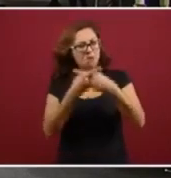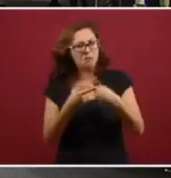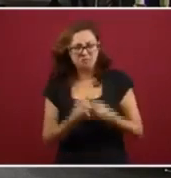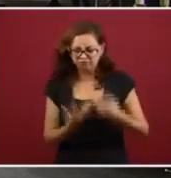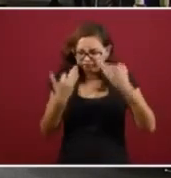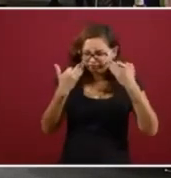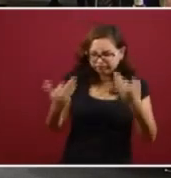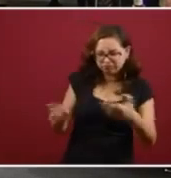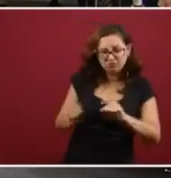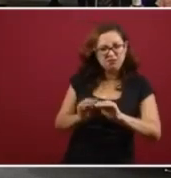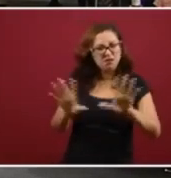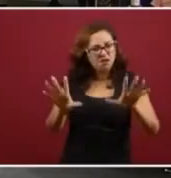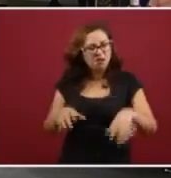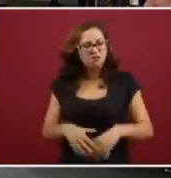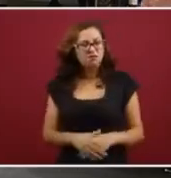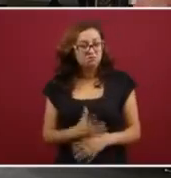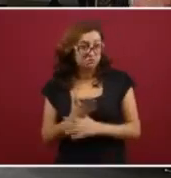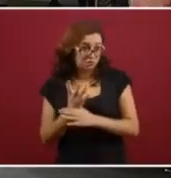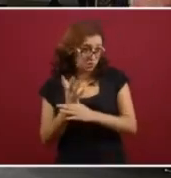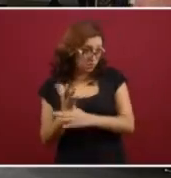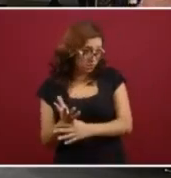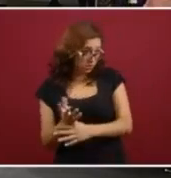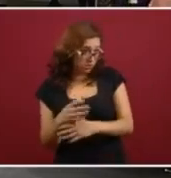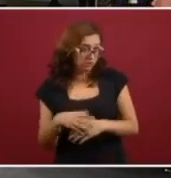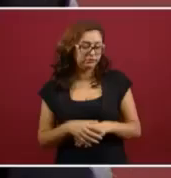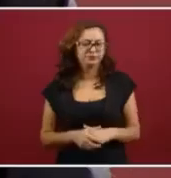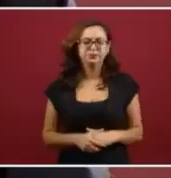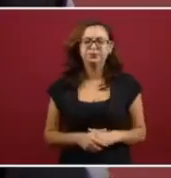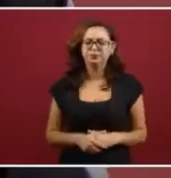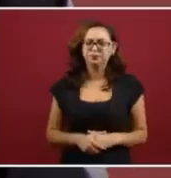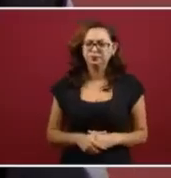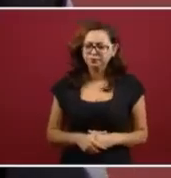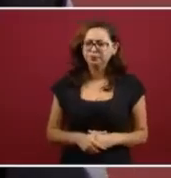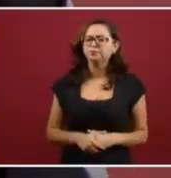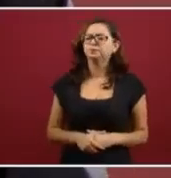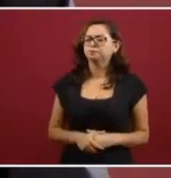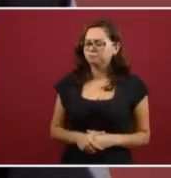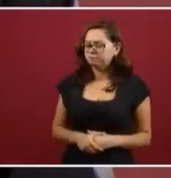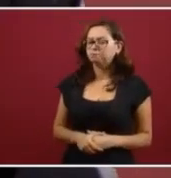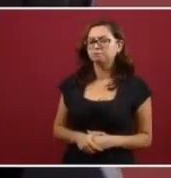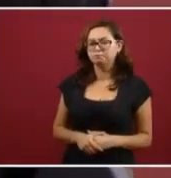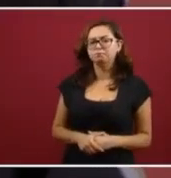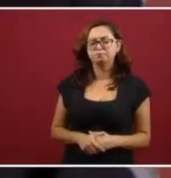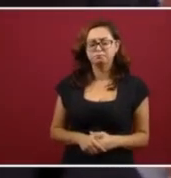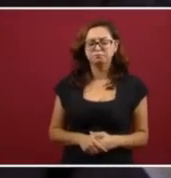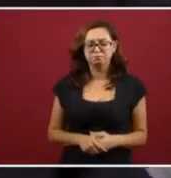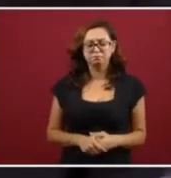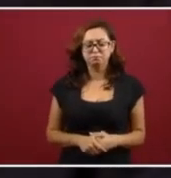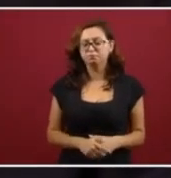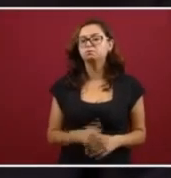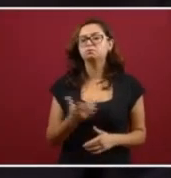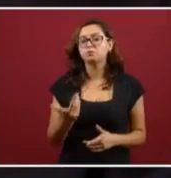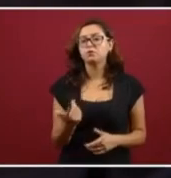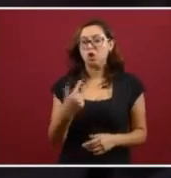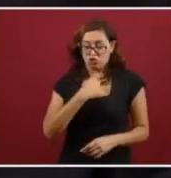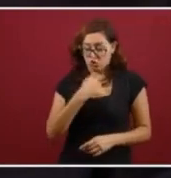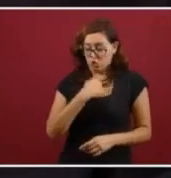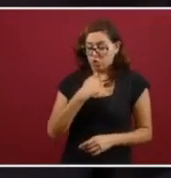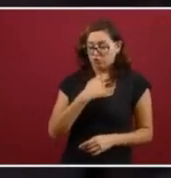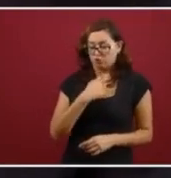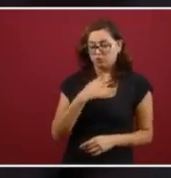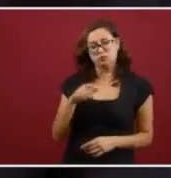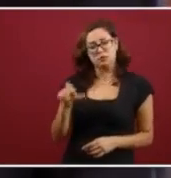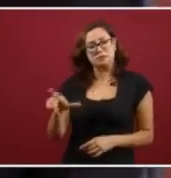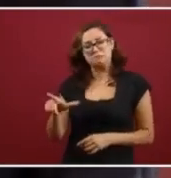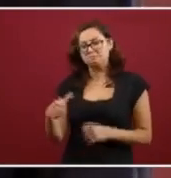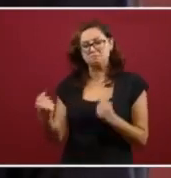Plan Nacional de Desarrollo y en el manejo de la banca de desarrollo. Tuve diferencias con él, yo lo respeto mucho,